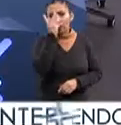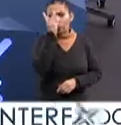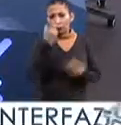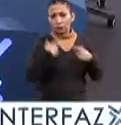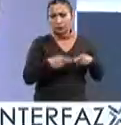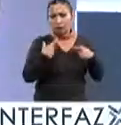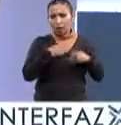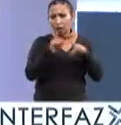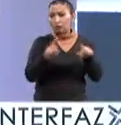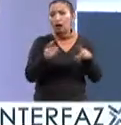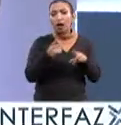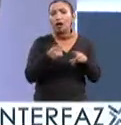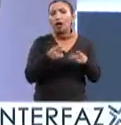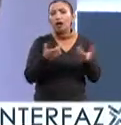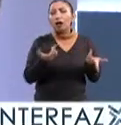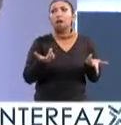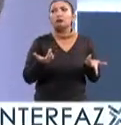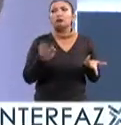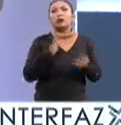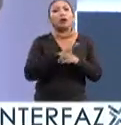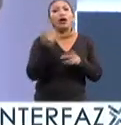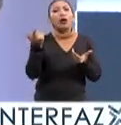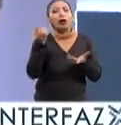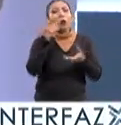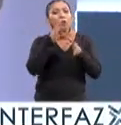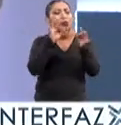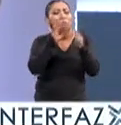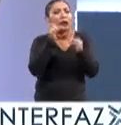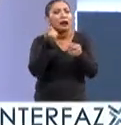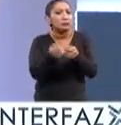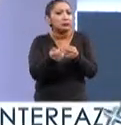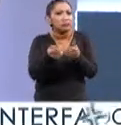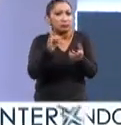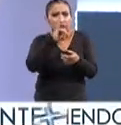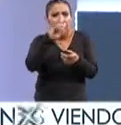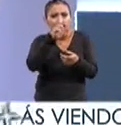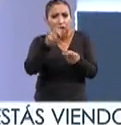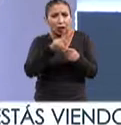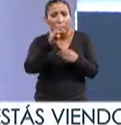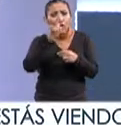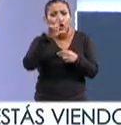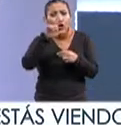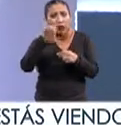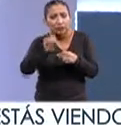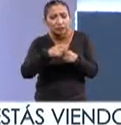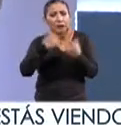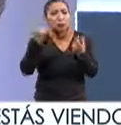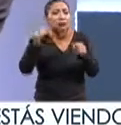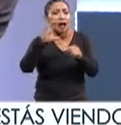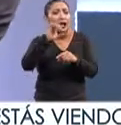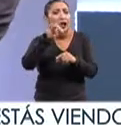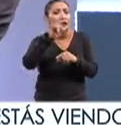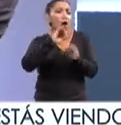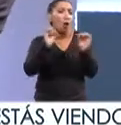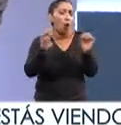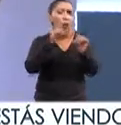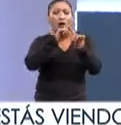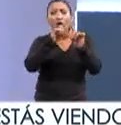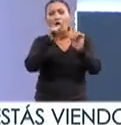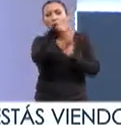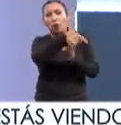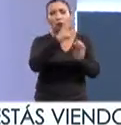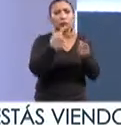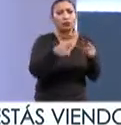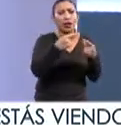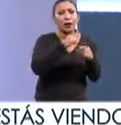42 músicos, ¿qué tipo de planteamientos obtienen? ¿Jazz, blues, música clásica o también nos vamos un poco a